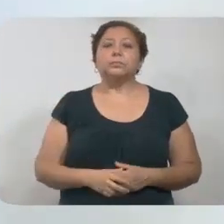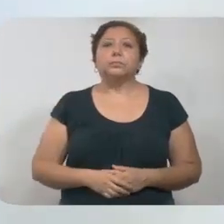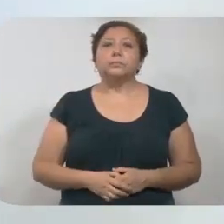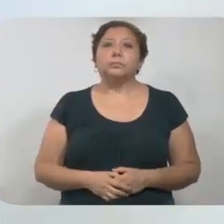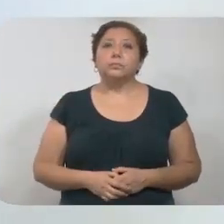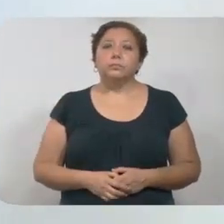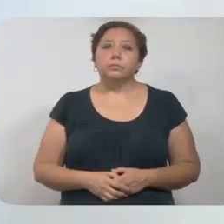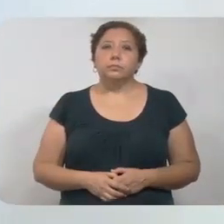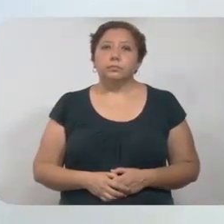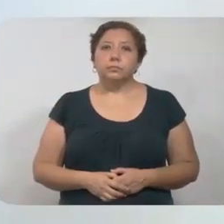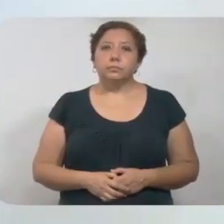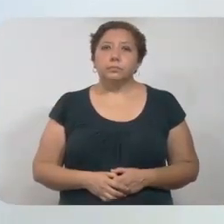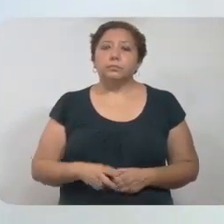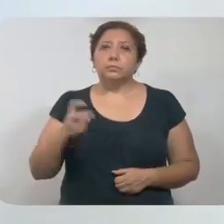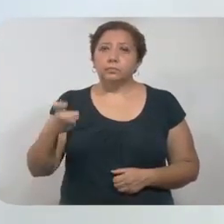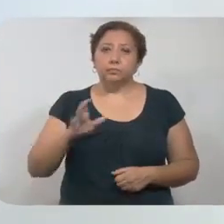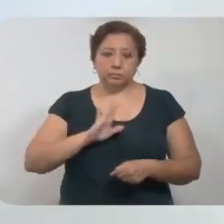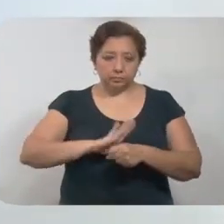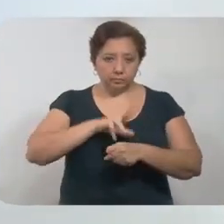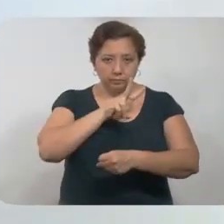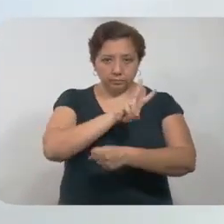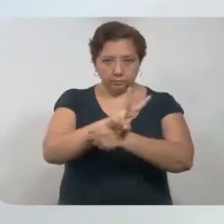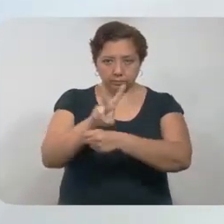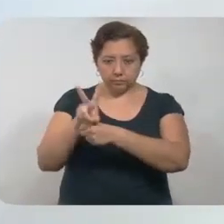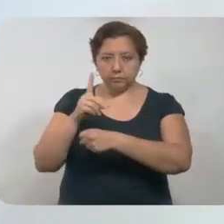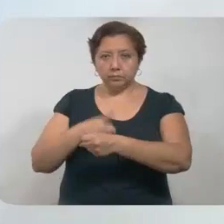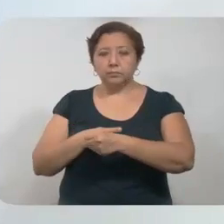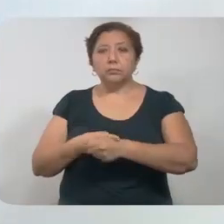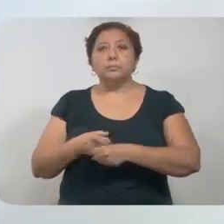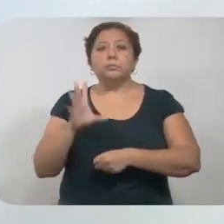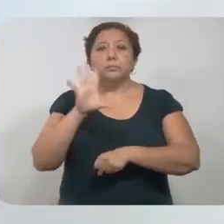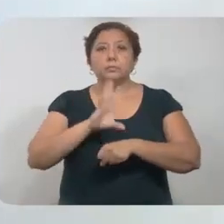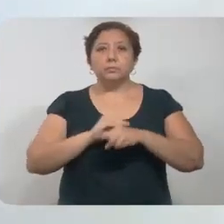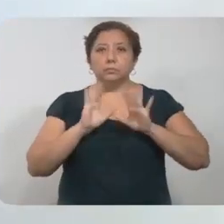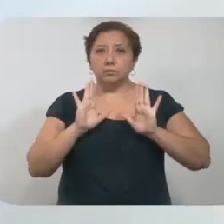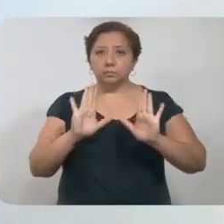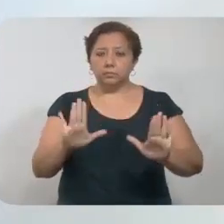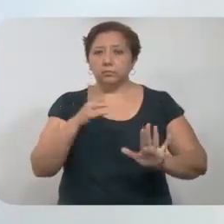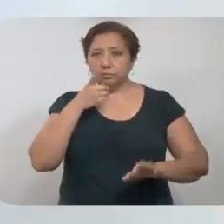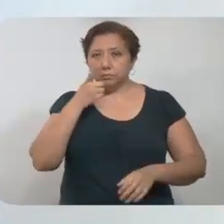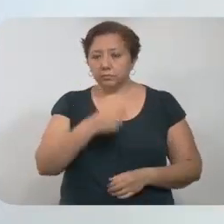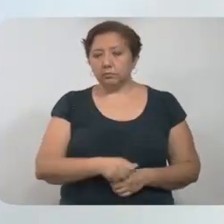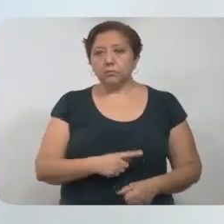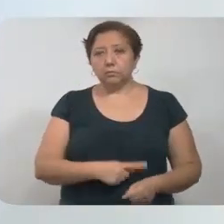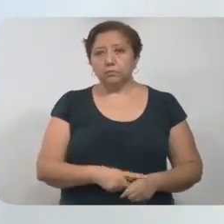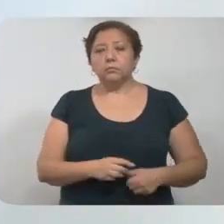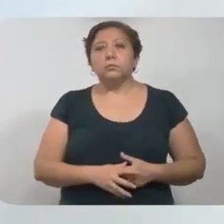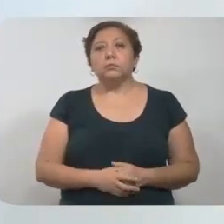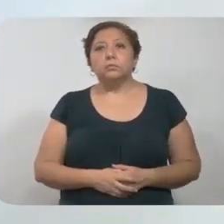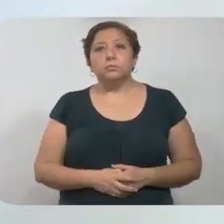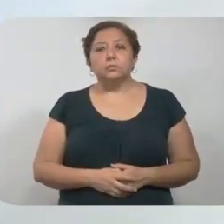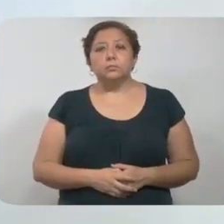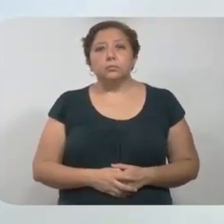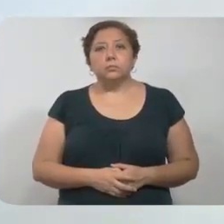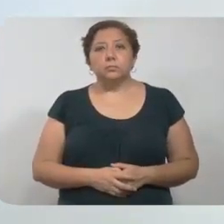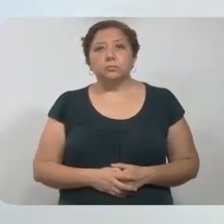operativos. Esta mayor vigilancia epidemiológica permitirá cortar oportunamente cadenas de contagio.